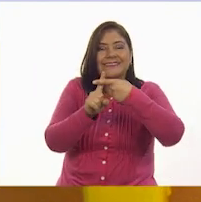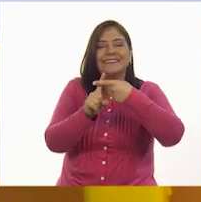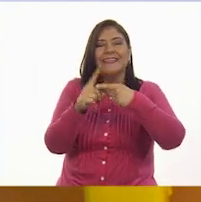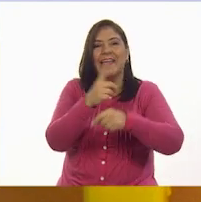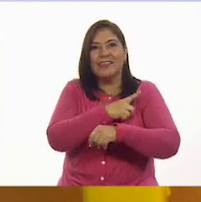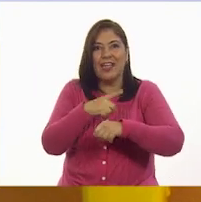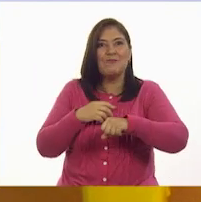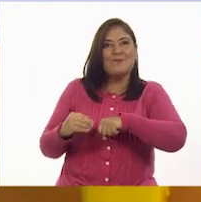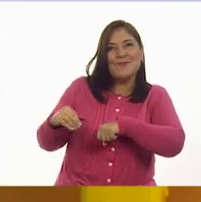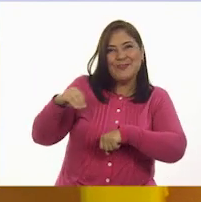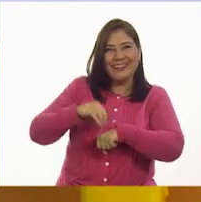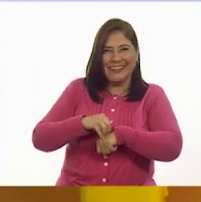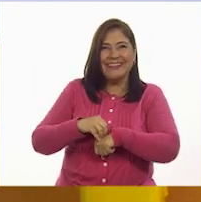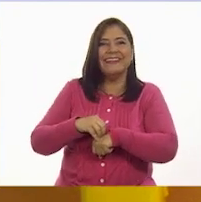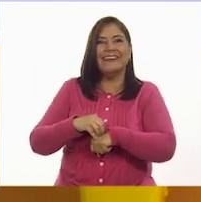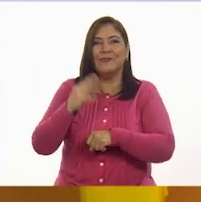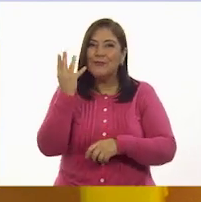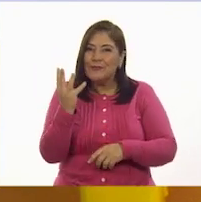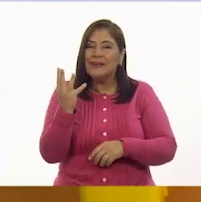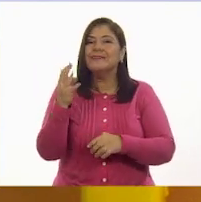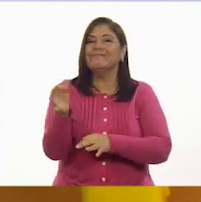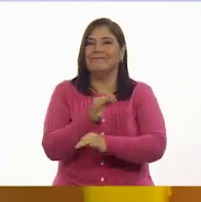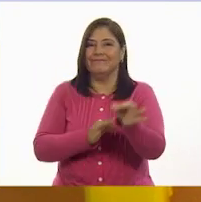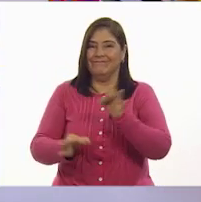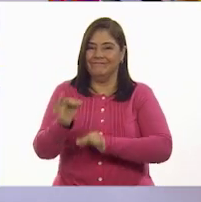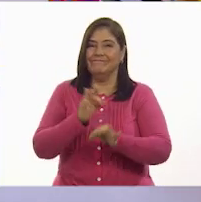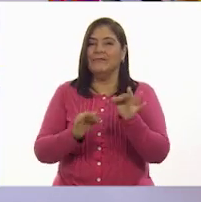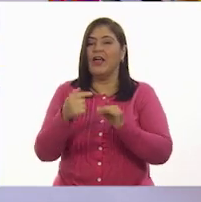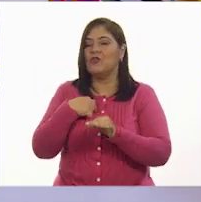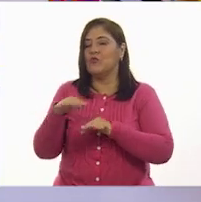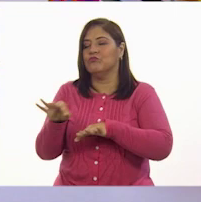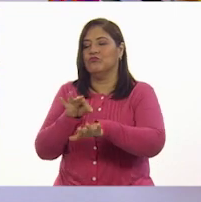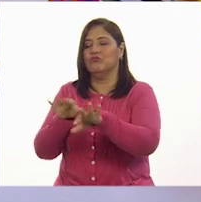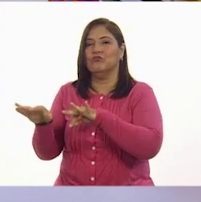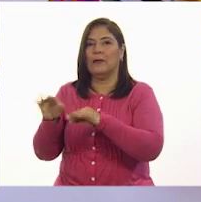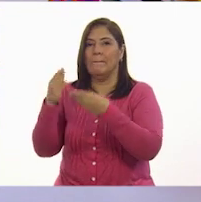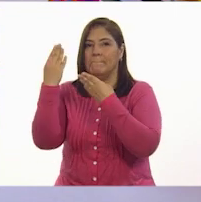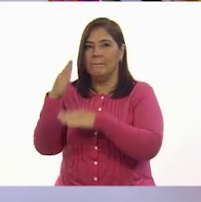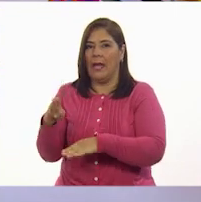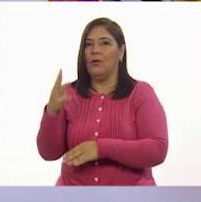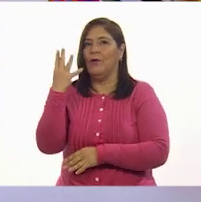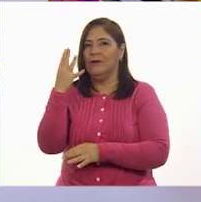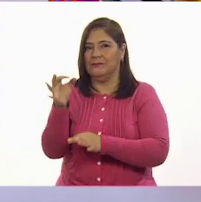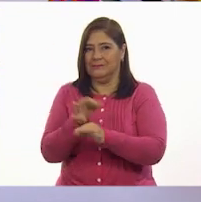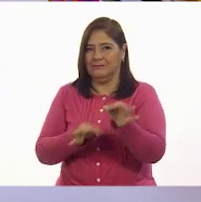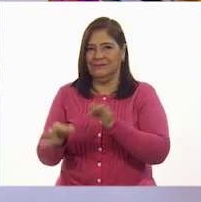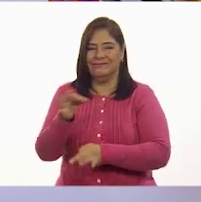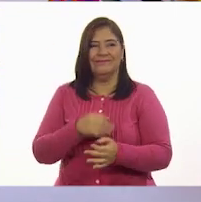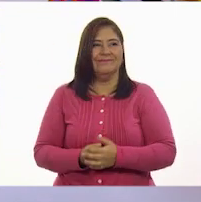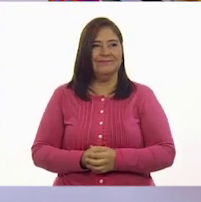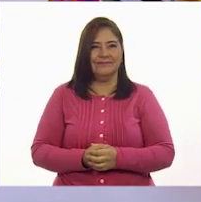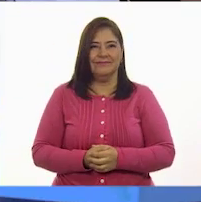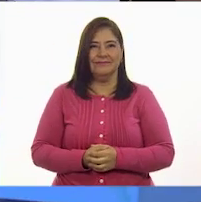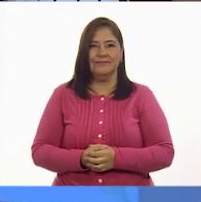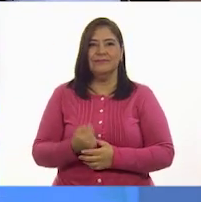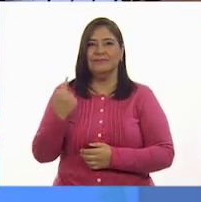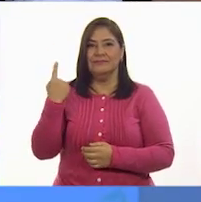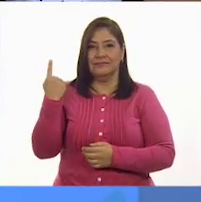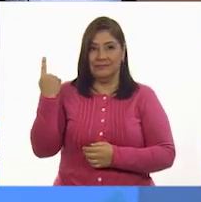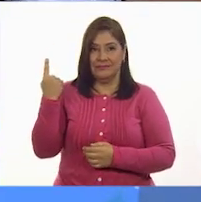que sumar? Sí. Entonces tengo que sumar cuatro fichas. Voy a tomar cuatro fichas del banco. Y